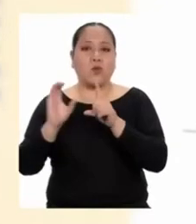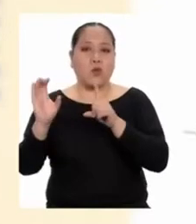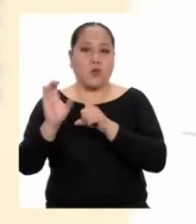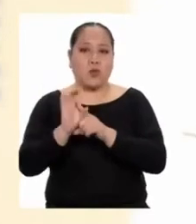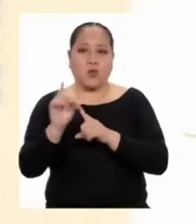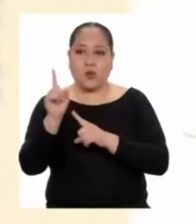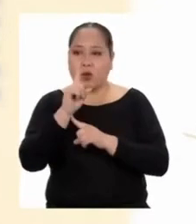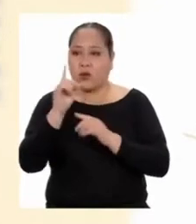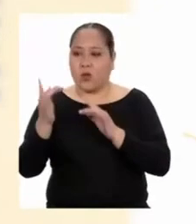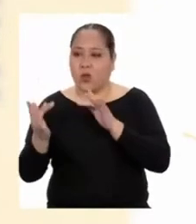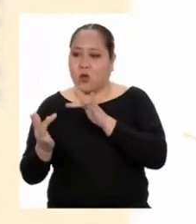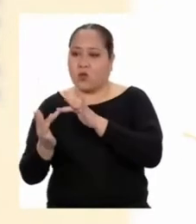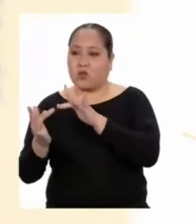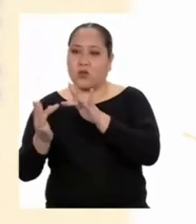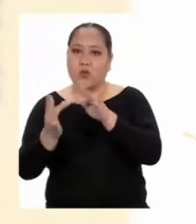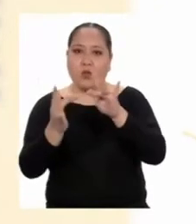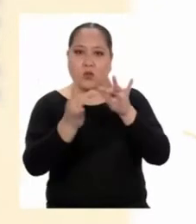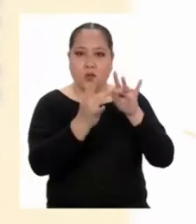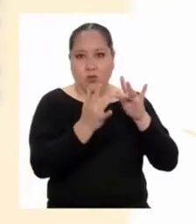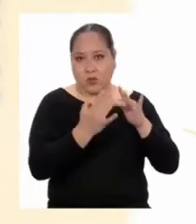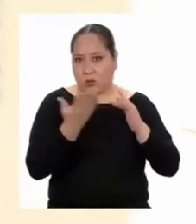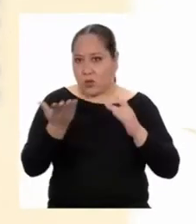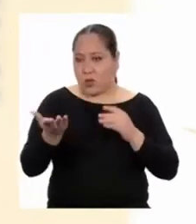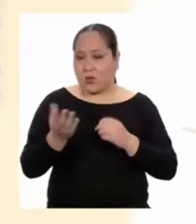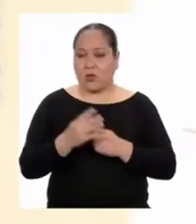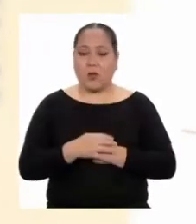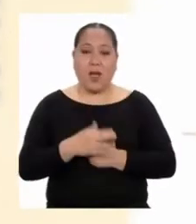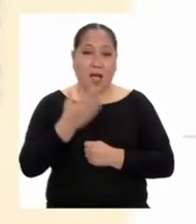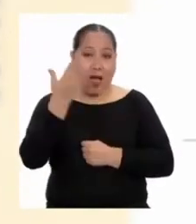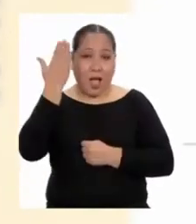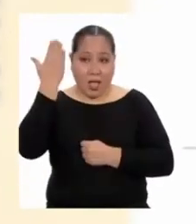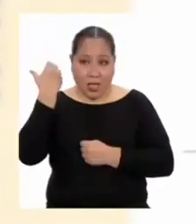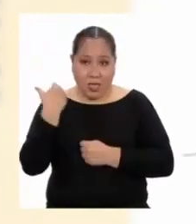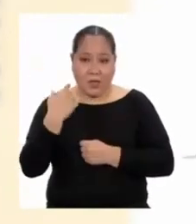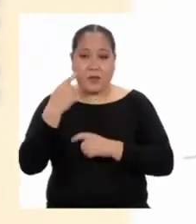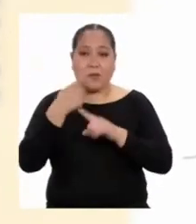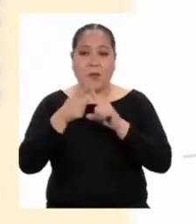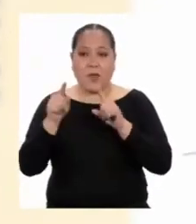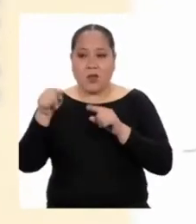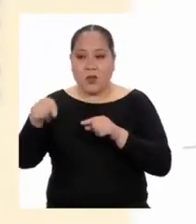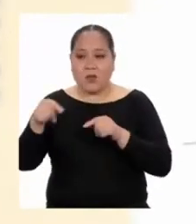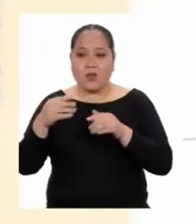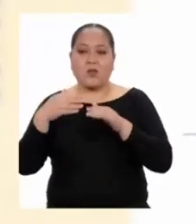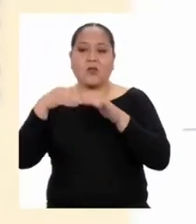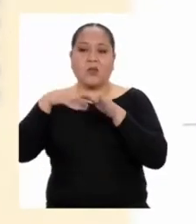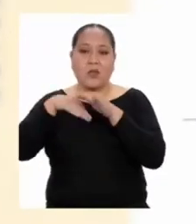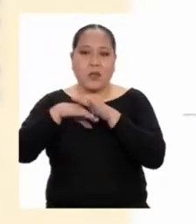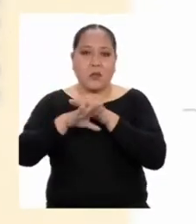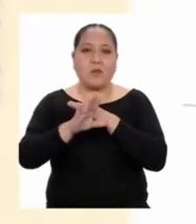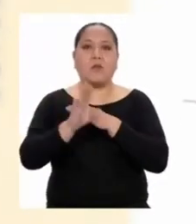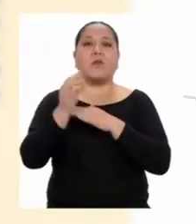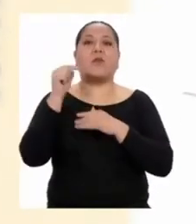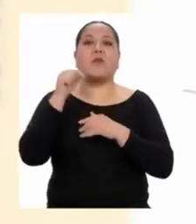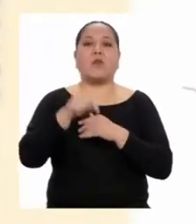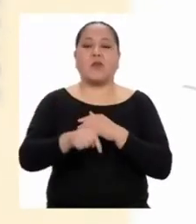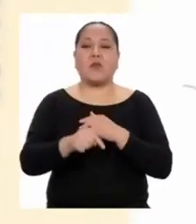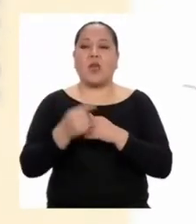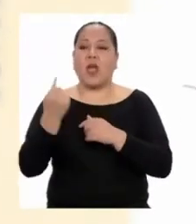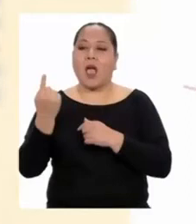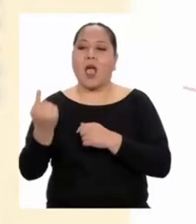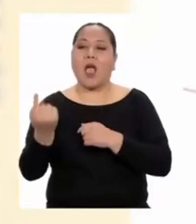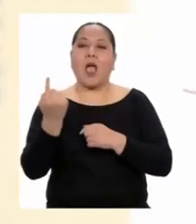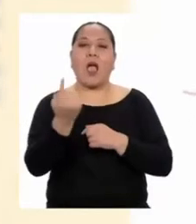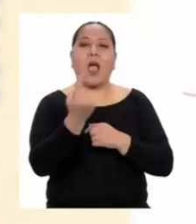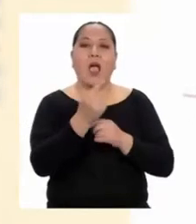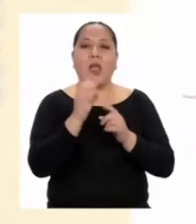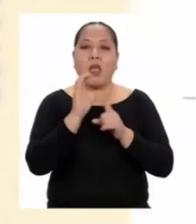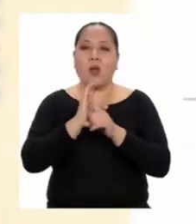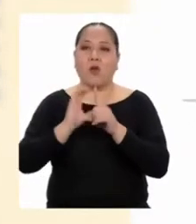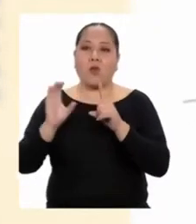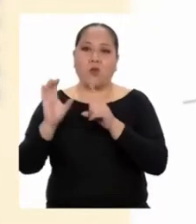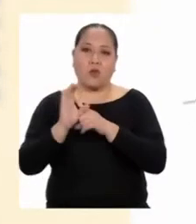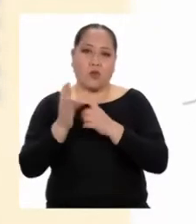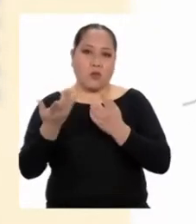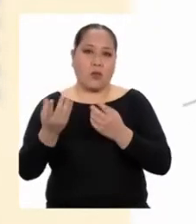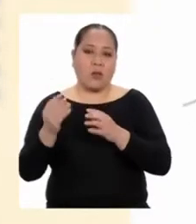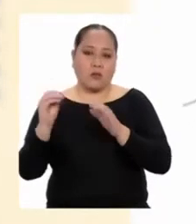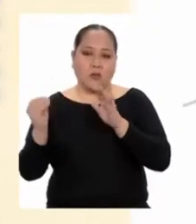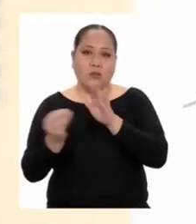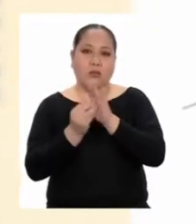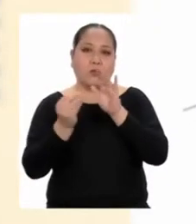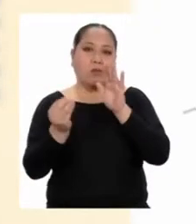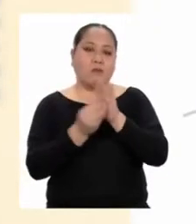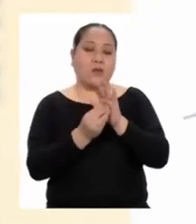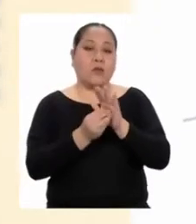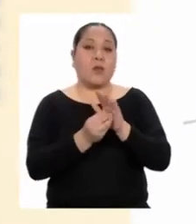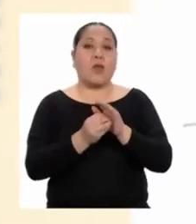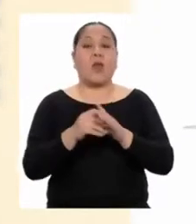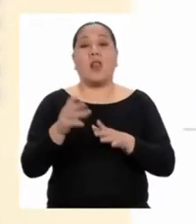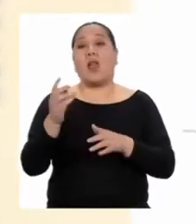se mantuvo contacto tradicionalmente, pero que han permeado ciertos aspectos de cada cultura como la estética, la